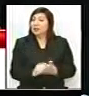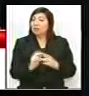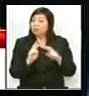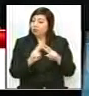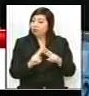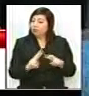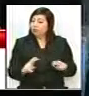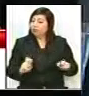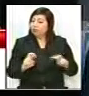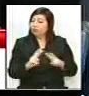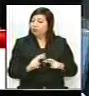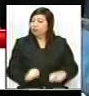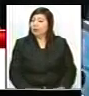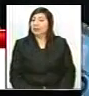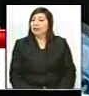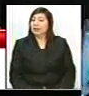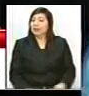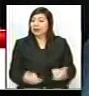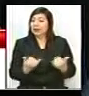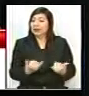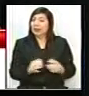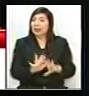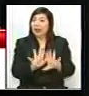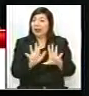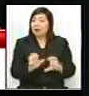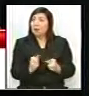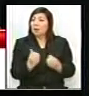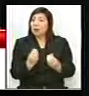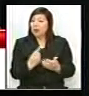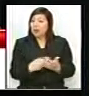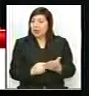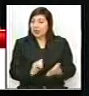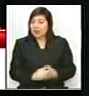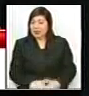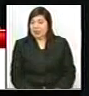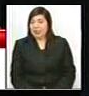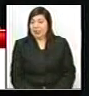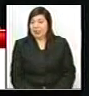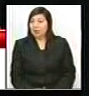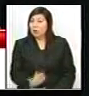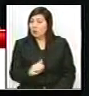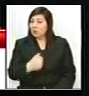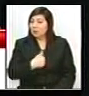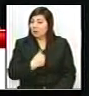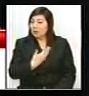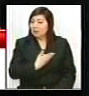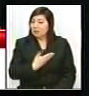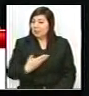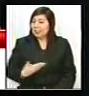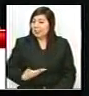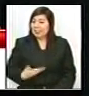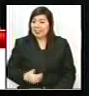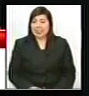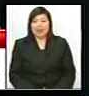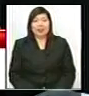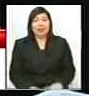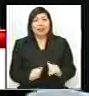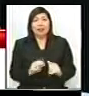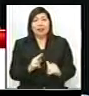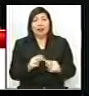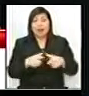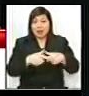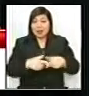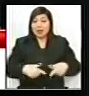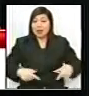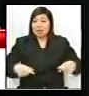analizarlo y evaluar por mediante su propio presidente de la República de Japón, y